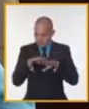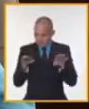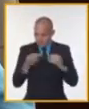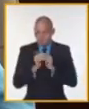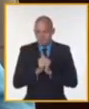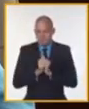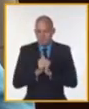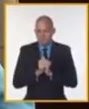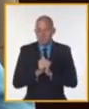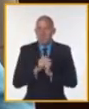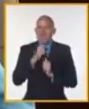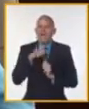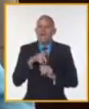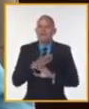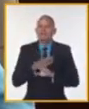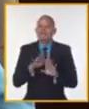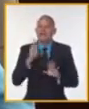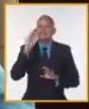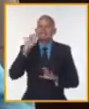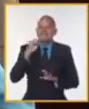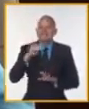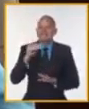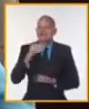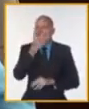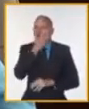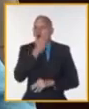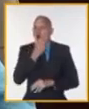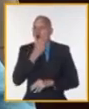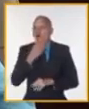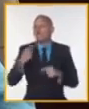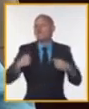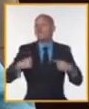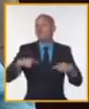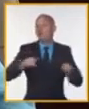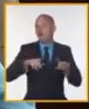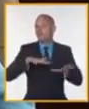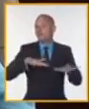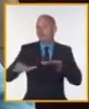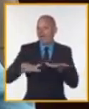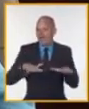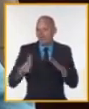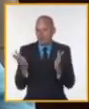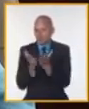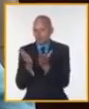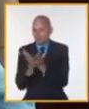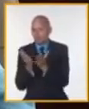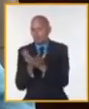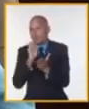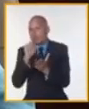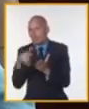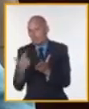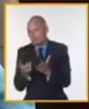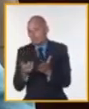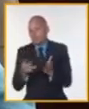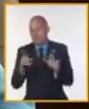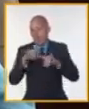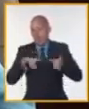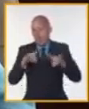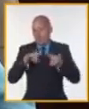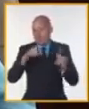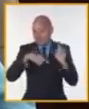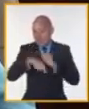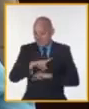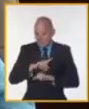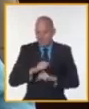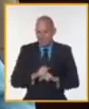en que el alumno se dispone o no a hacer las pruebas de ingreso. Y hay una disminución sustancial de los alumnos que están